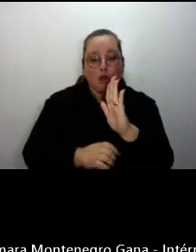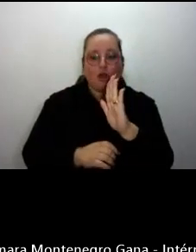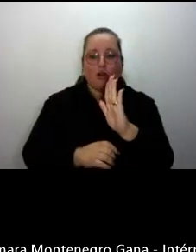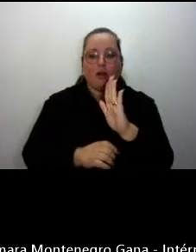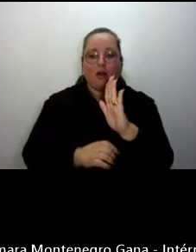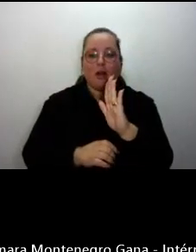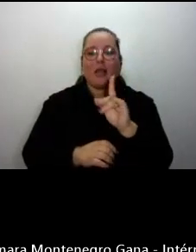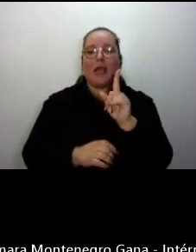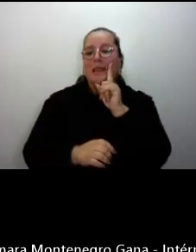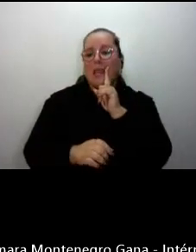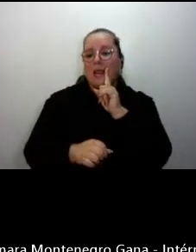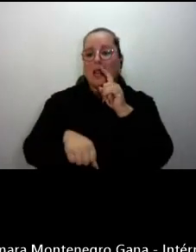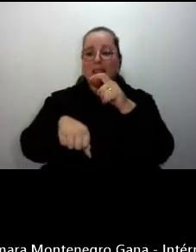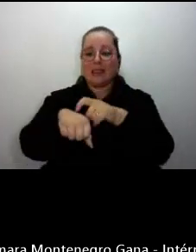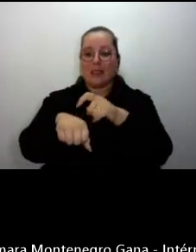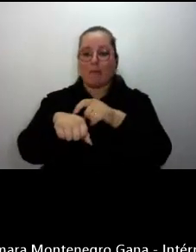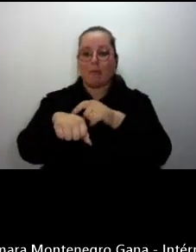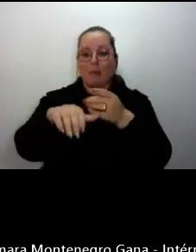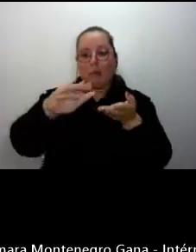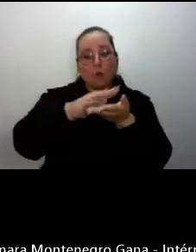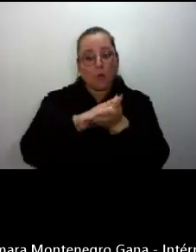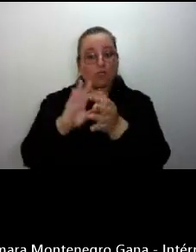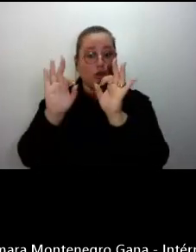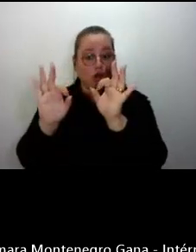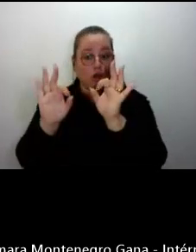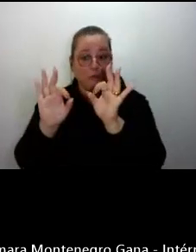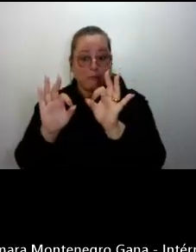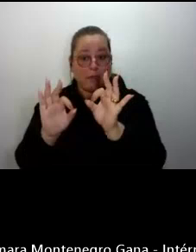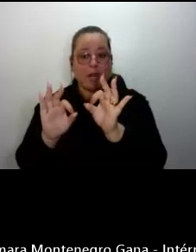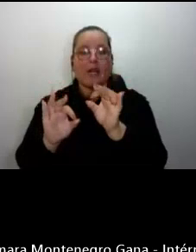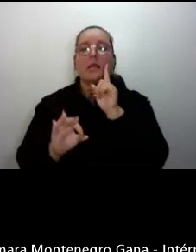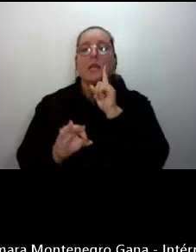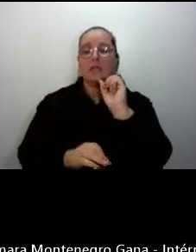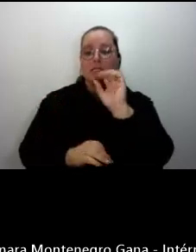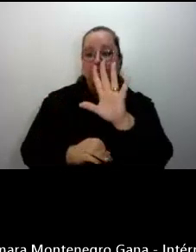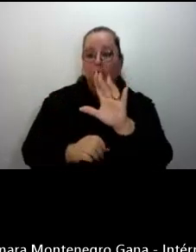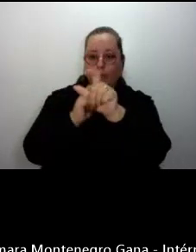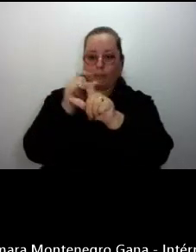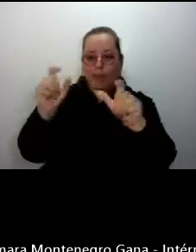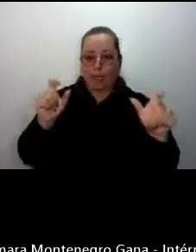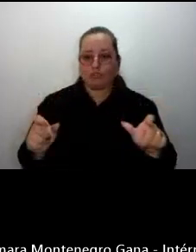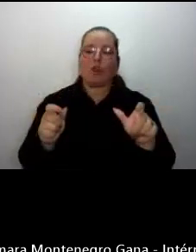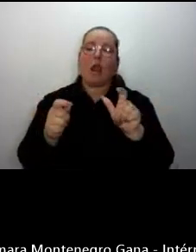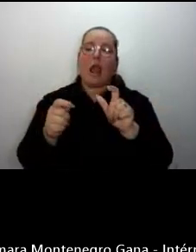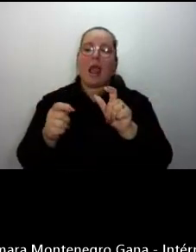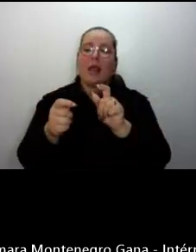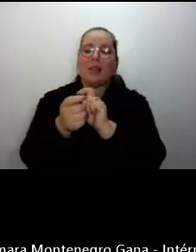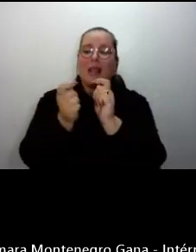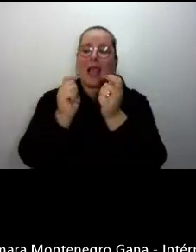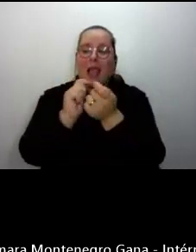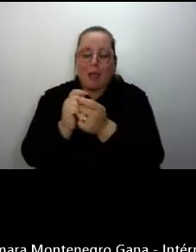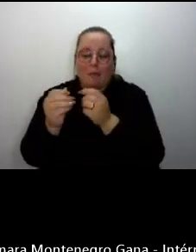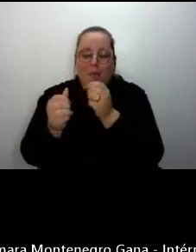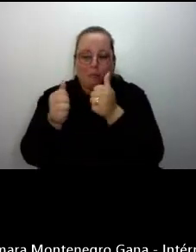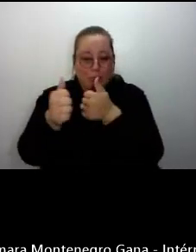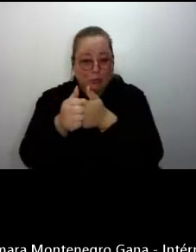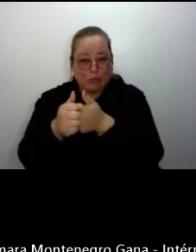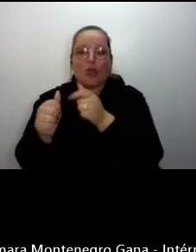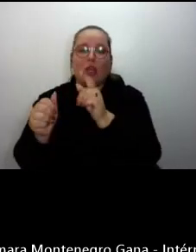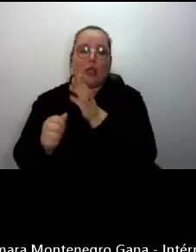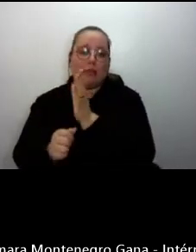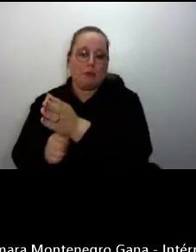existe un periodo de postulación regular en donde se postulan los 5 transitorios y 2 permanentes, y cuando se apertura el